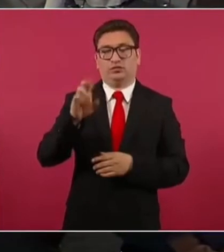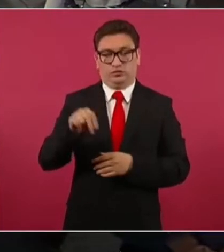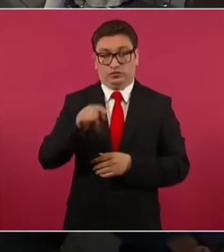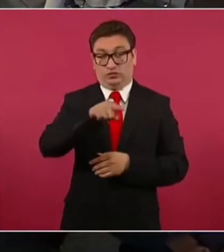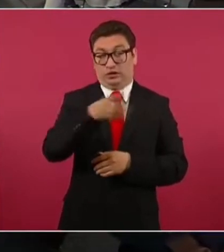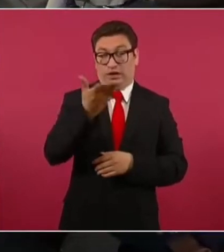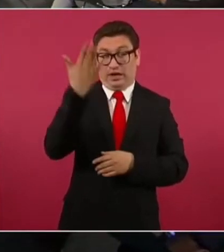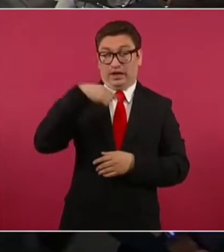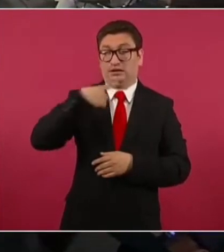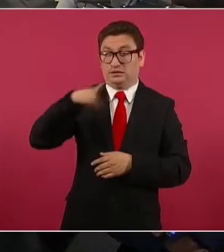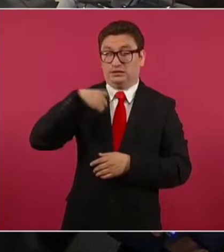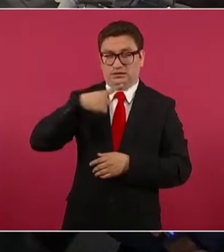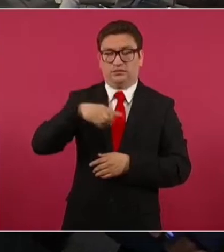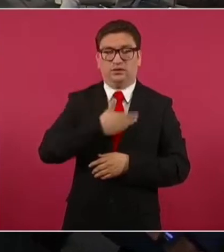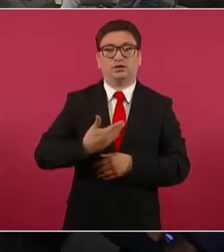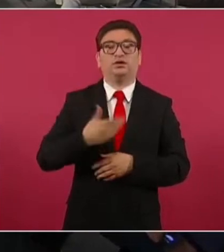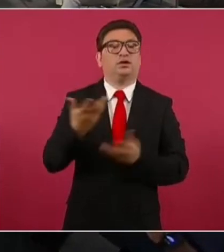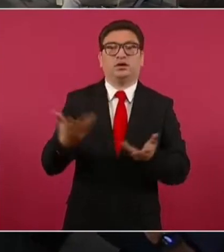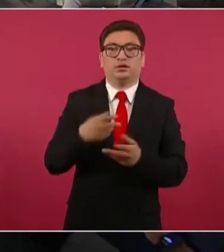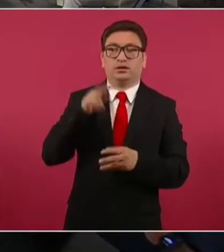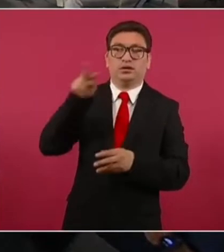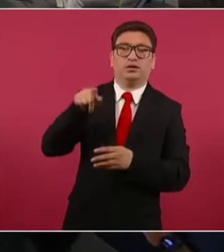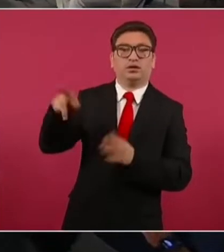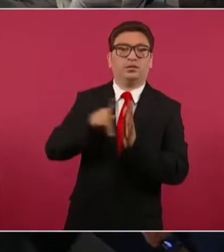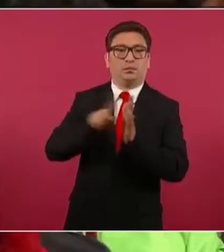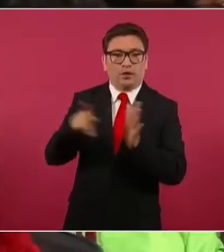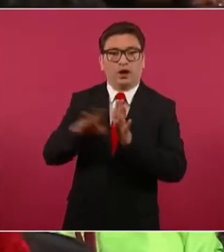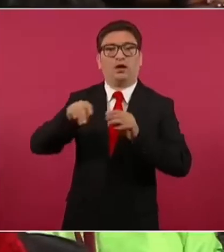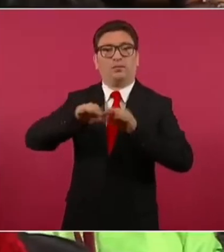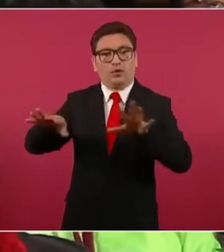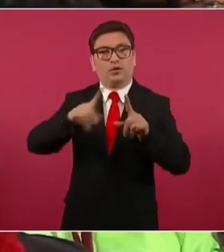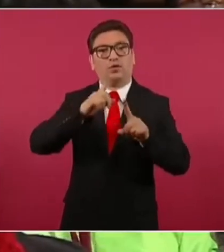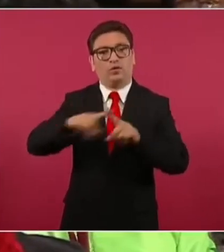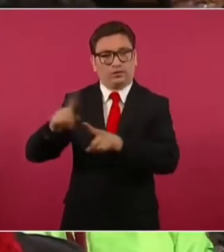ha denunciado en varias ocasiones a la prensa, medios y